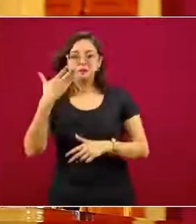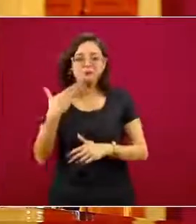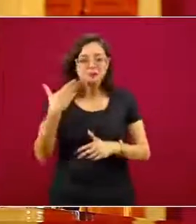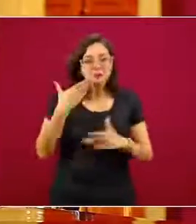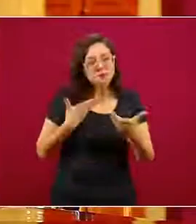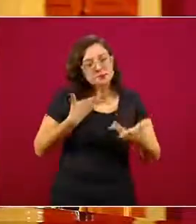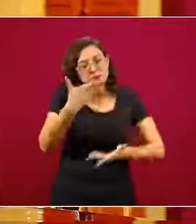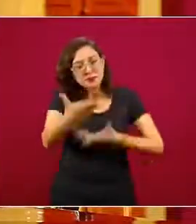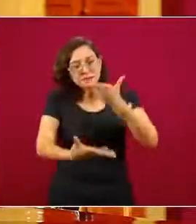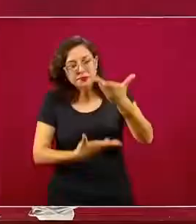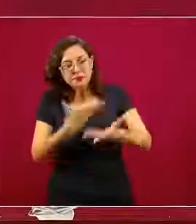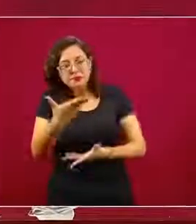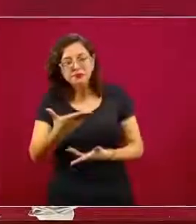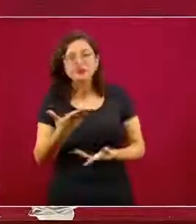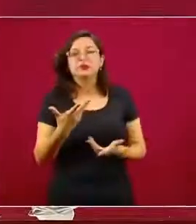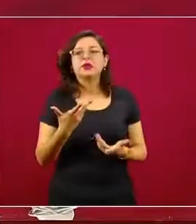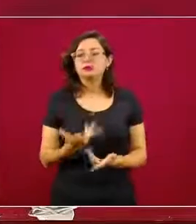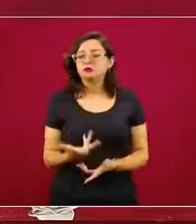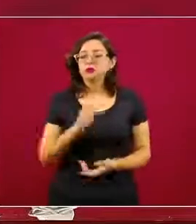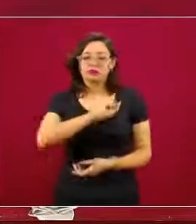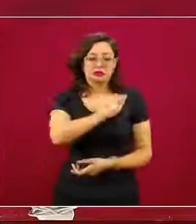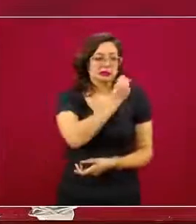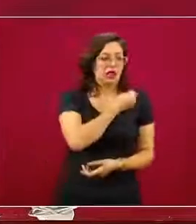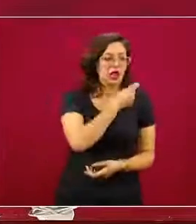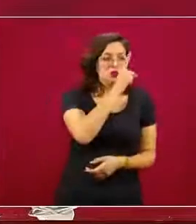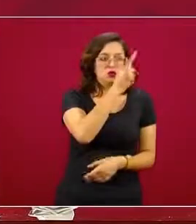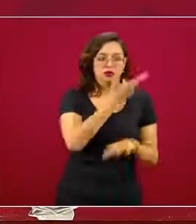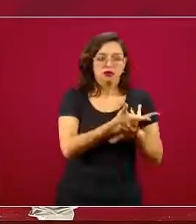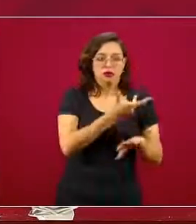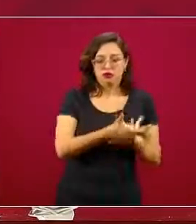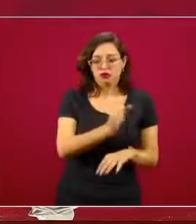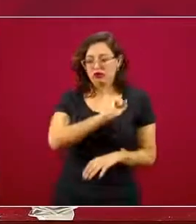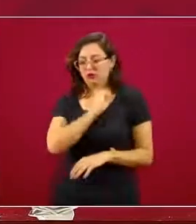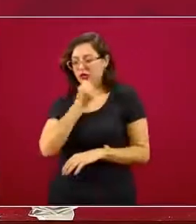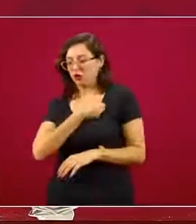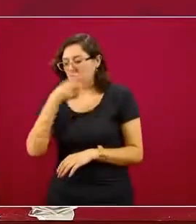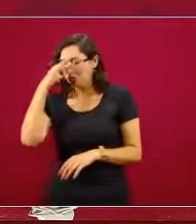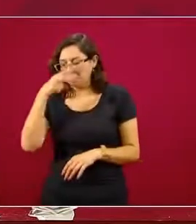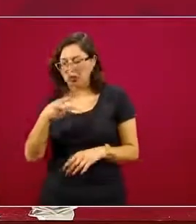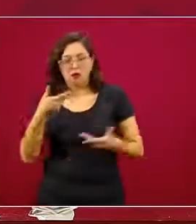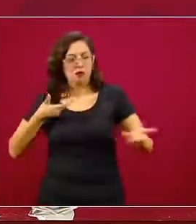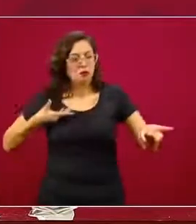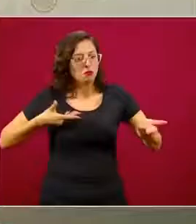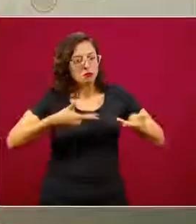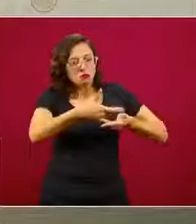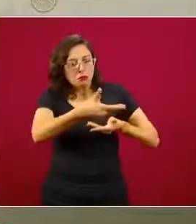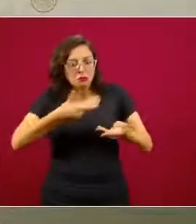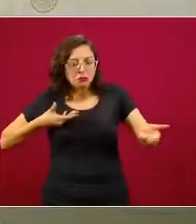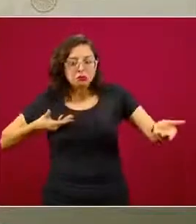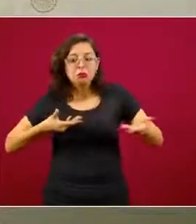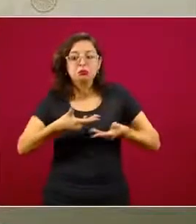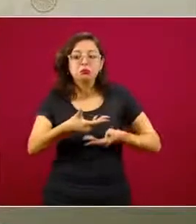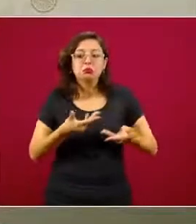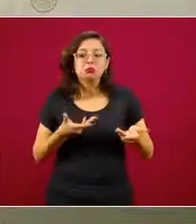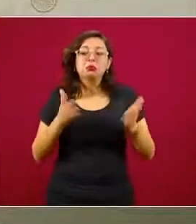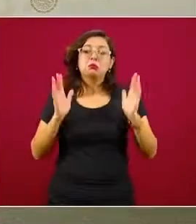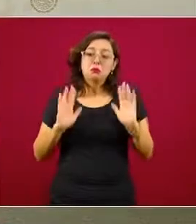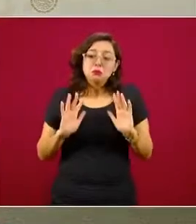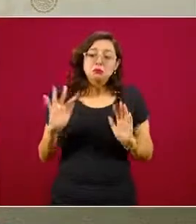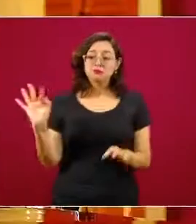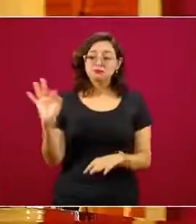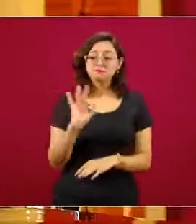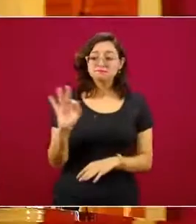a salud, tenemos una colaboración muy extensa con el Departamento de Salud y Servicios Humanos de Estados Unidos, que incluye